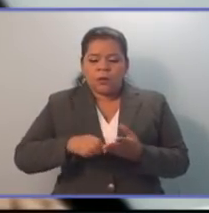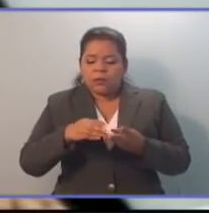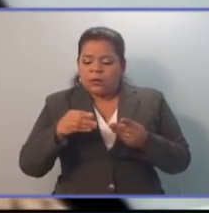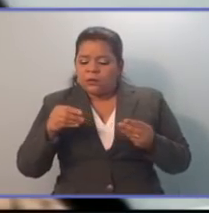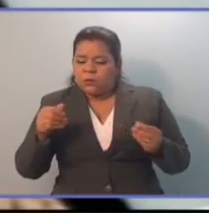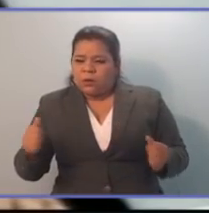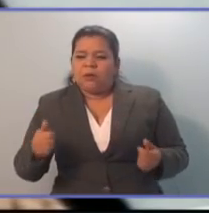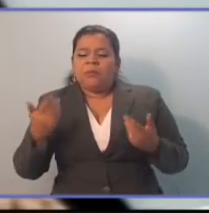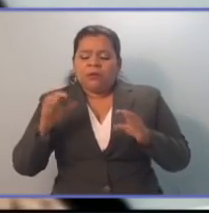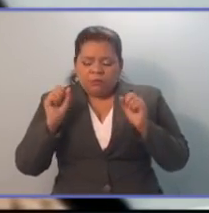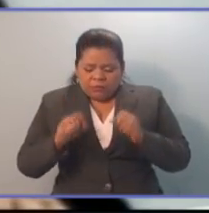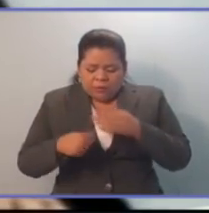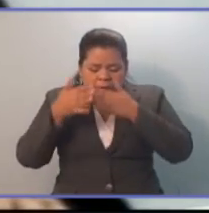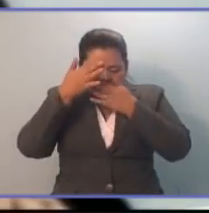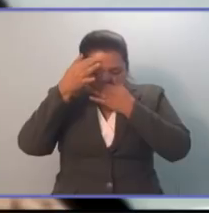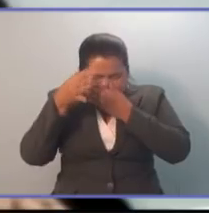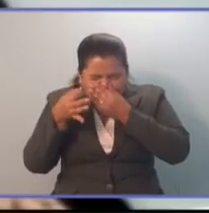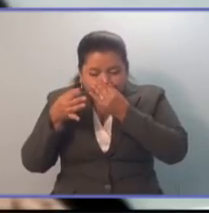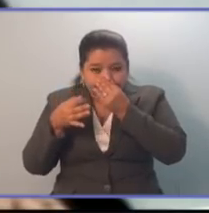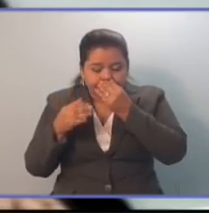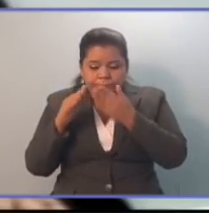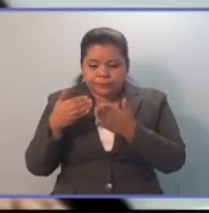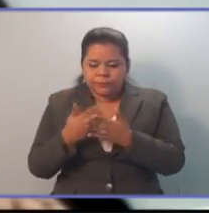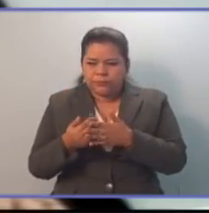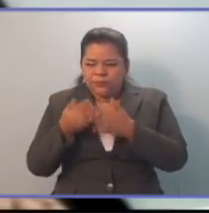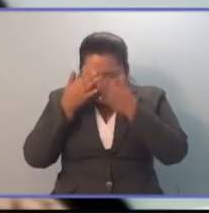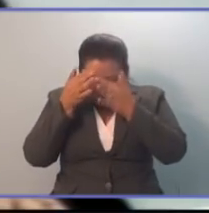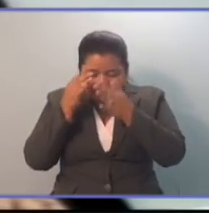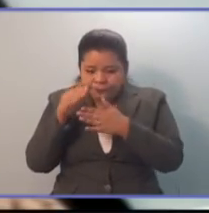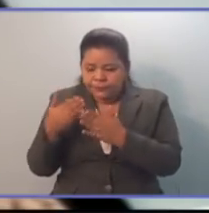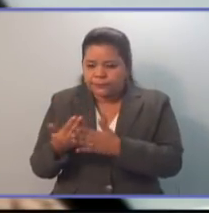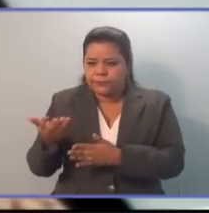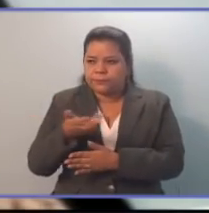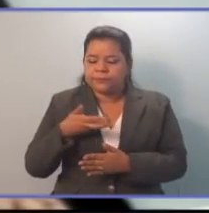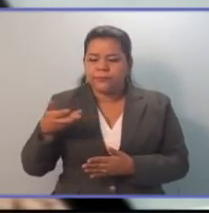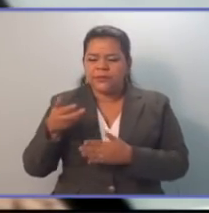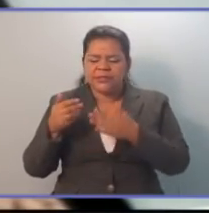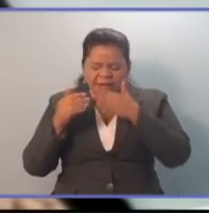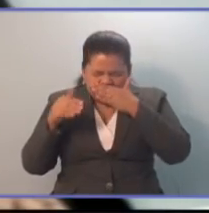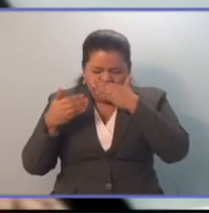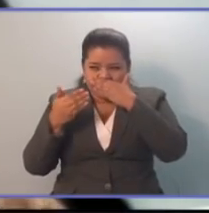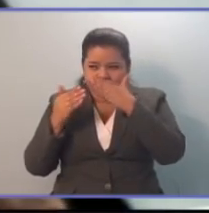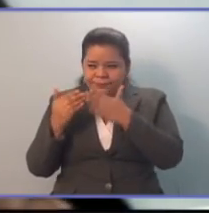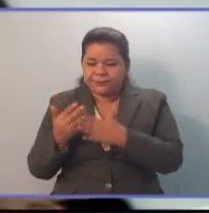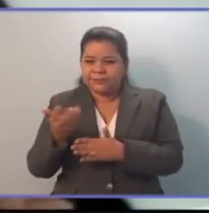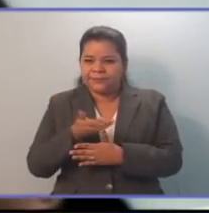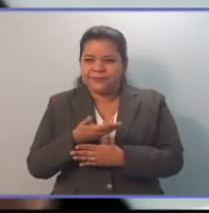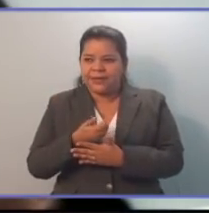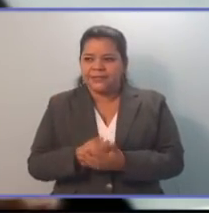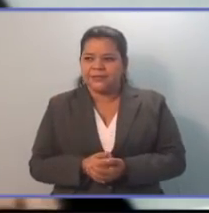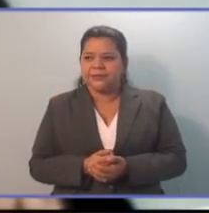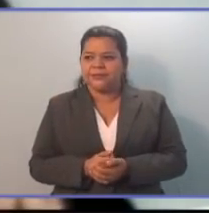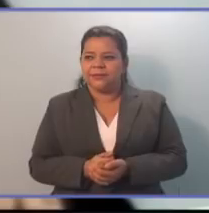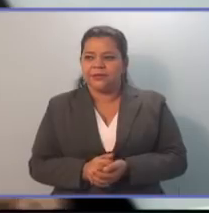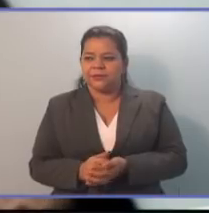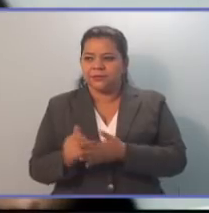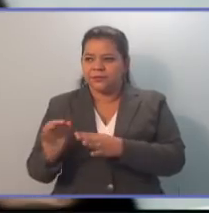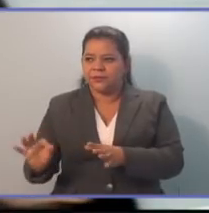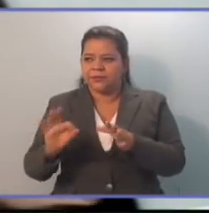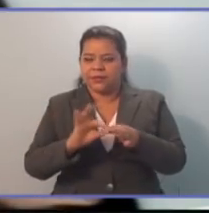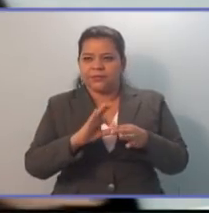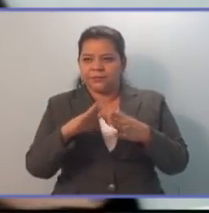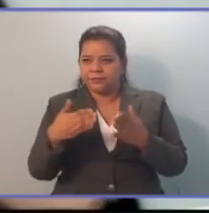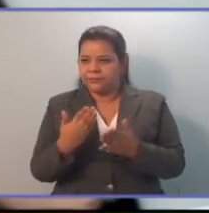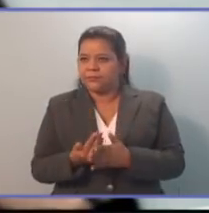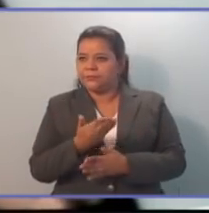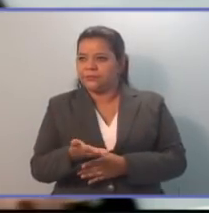y puede creerse que hay ineptitud manifiesta, ignorancia crasa. Todos son aspectos